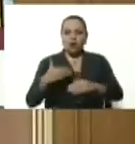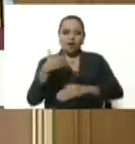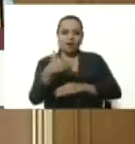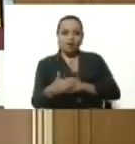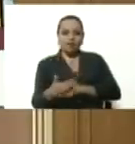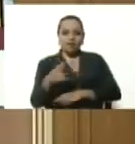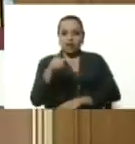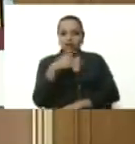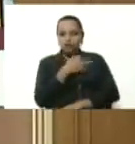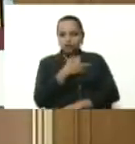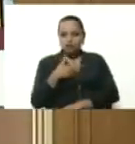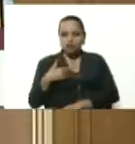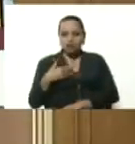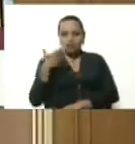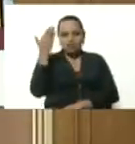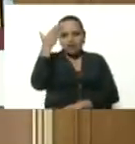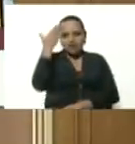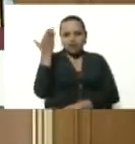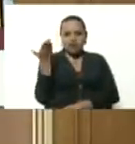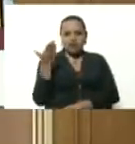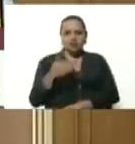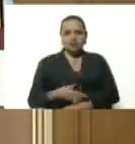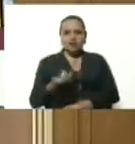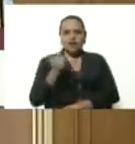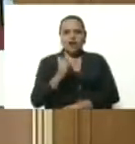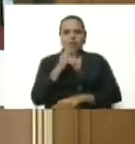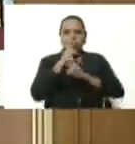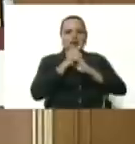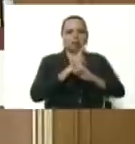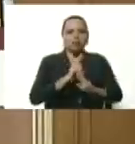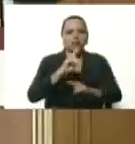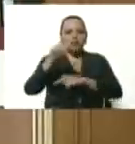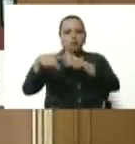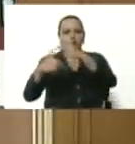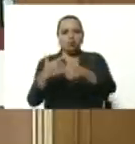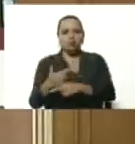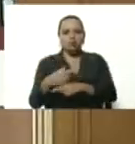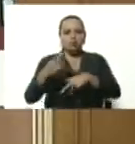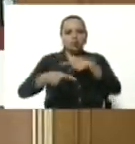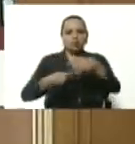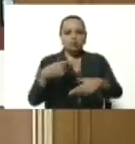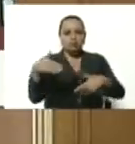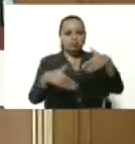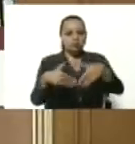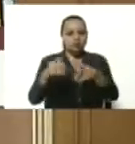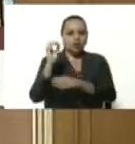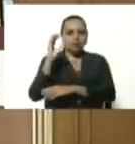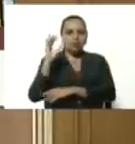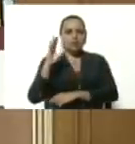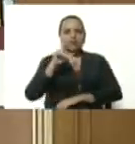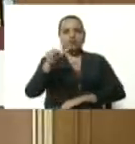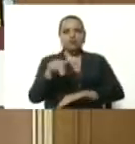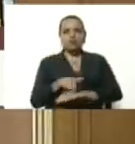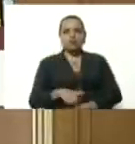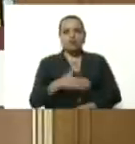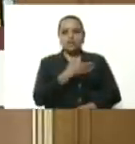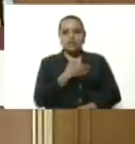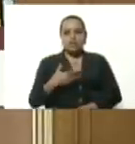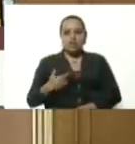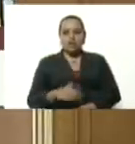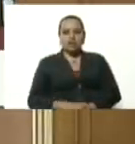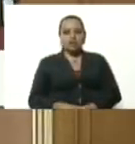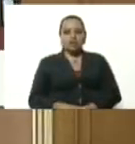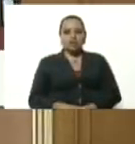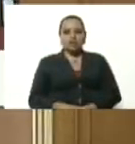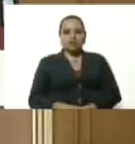ellos ya suponen que van a ser los resultados del próximo proceso electoral. De esa manera buscan